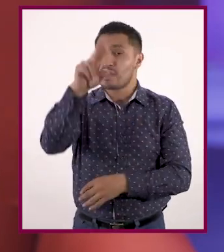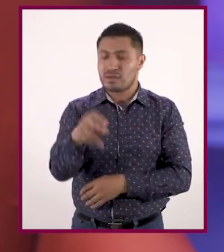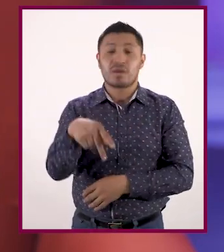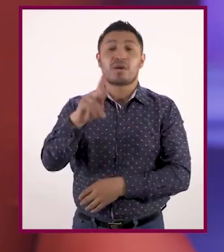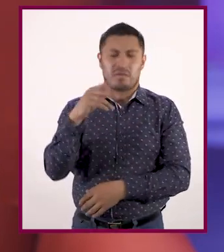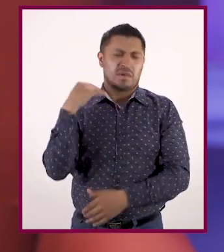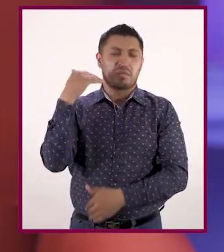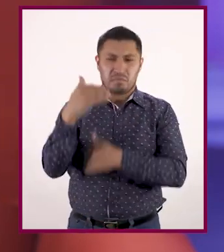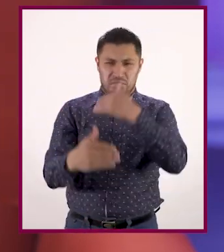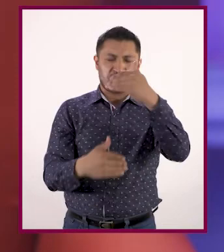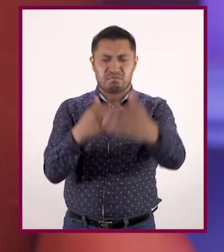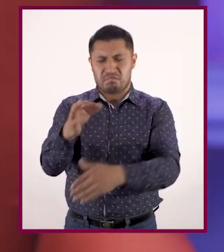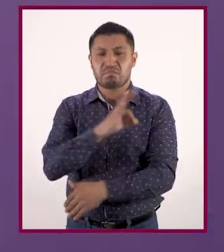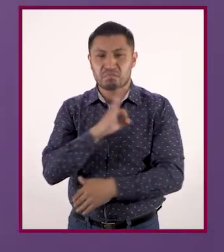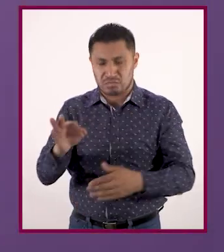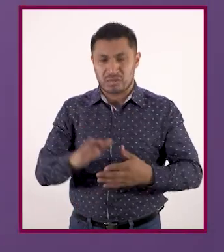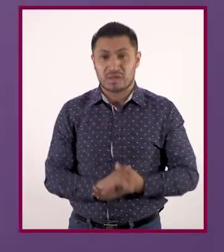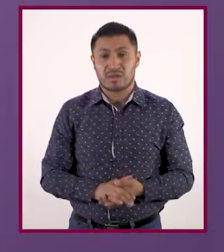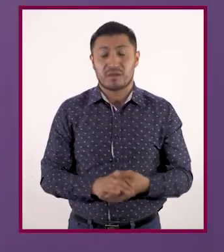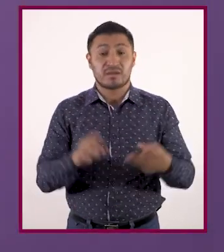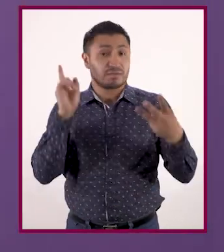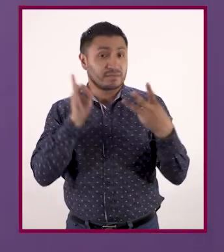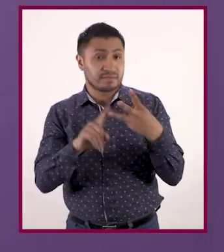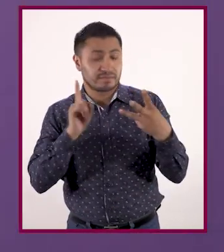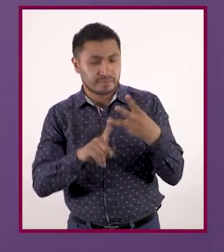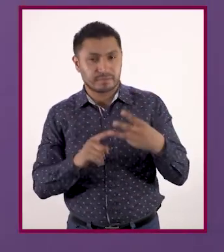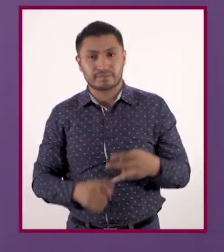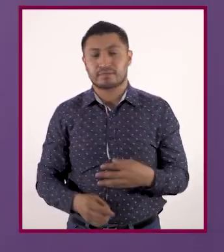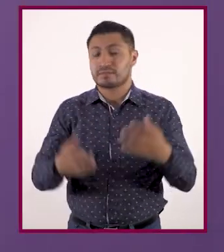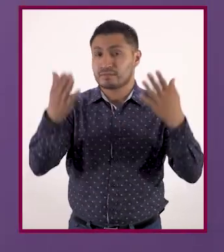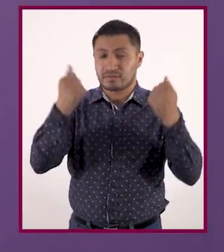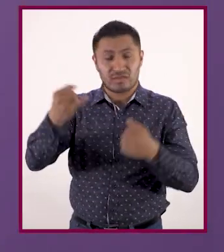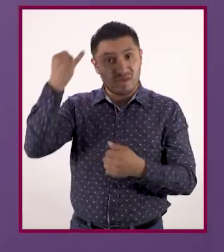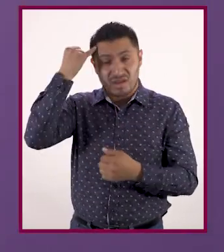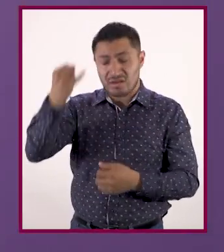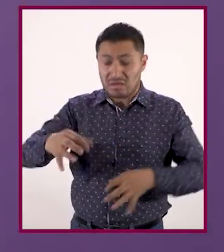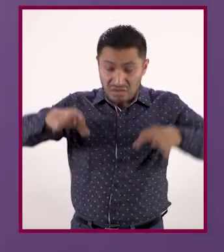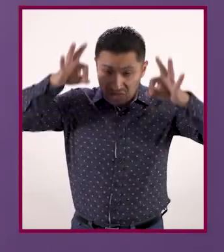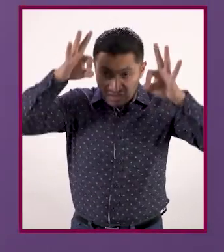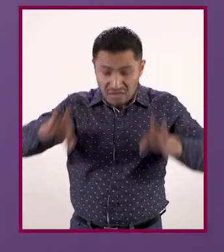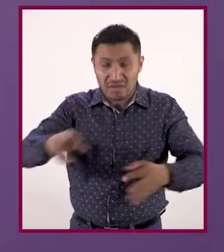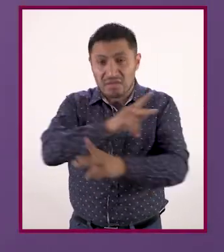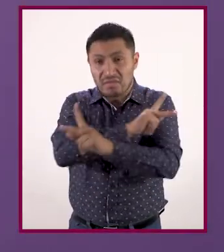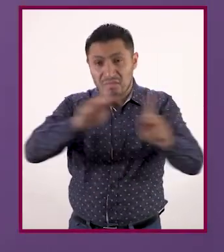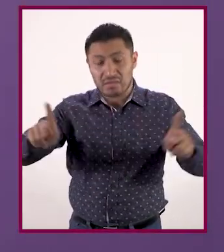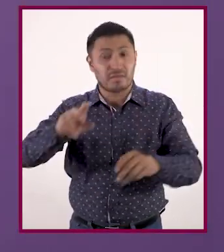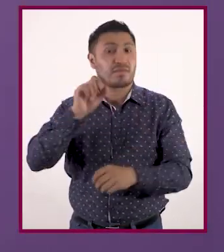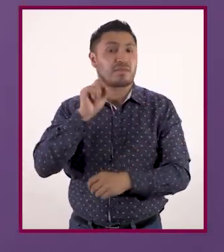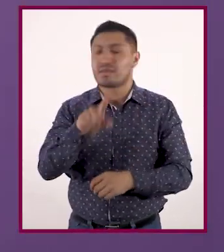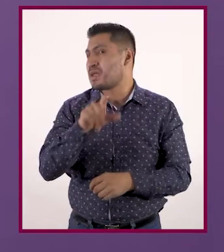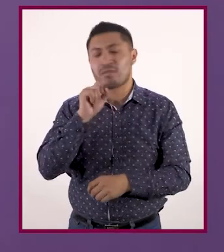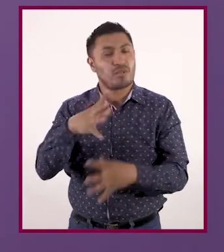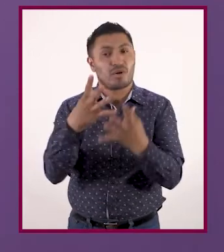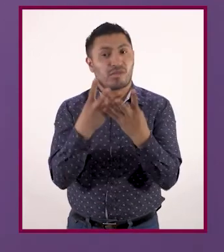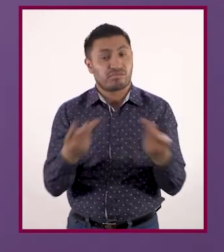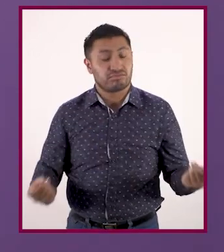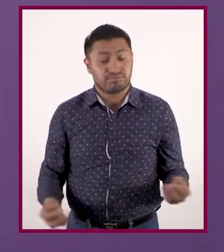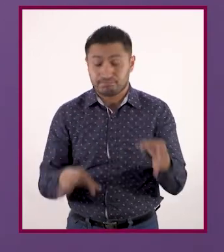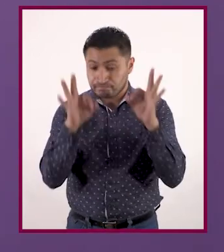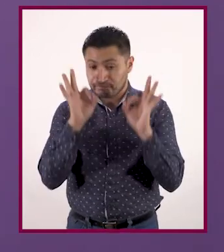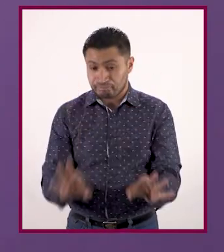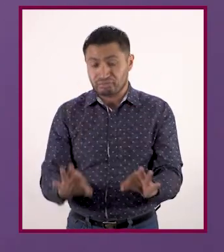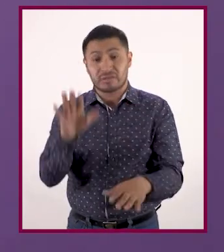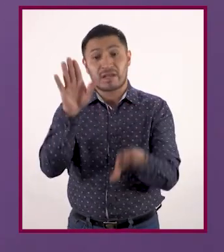poder en un sentido o en otro 3 así como no hay ideologías puras tampoco existen soluciones absolutas a veces